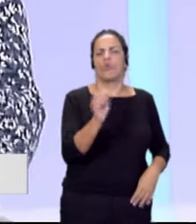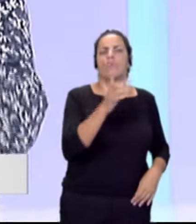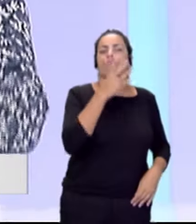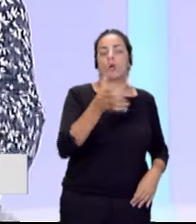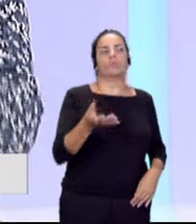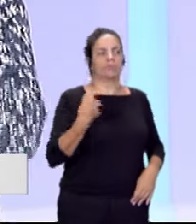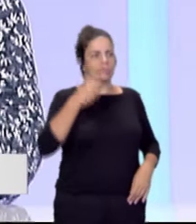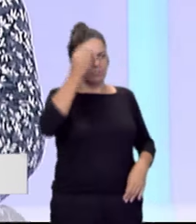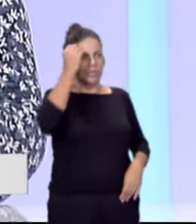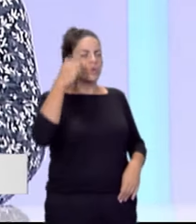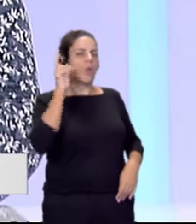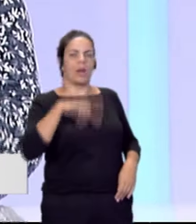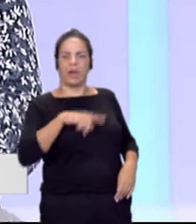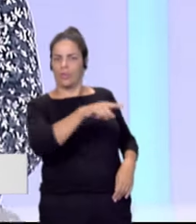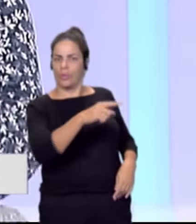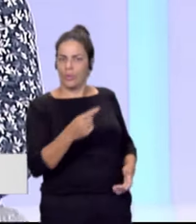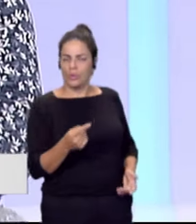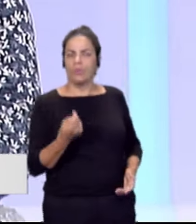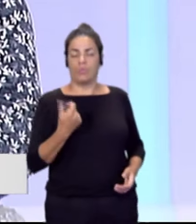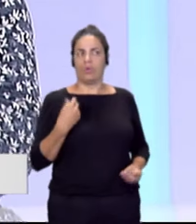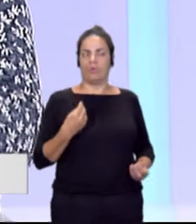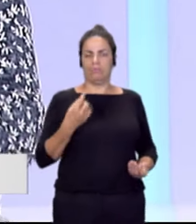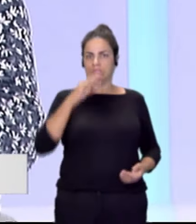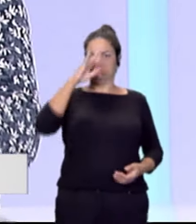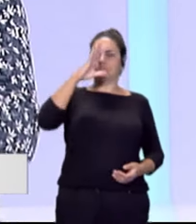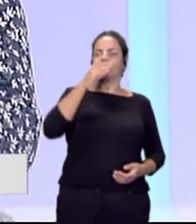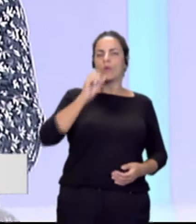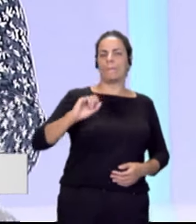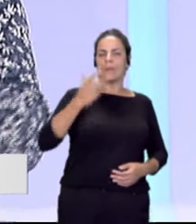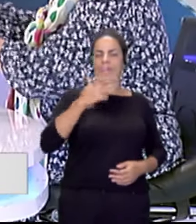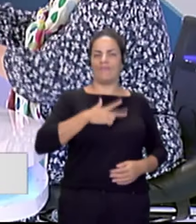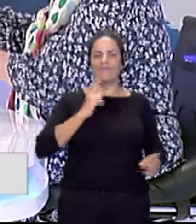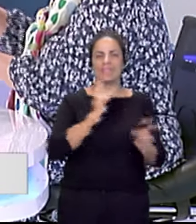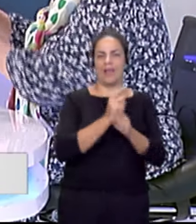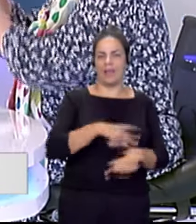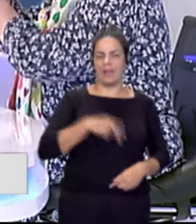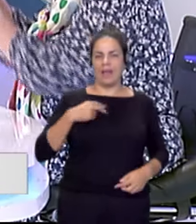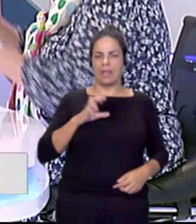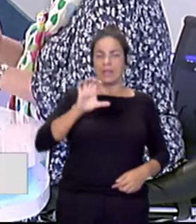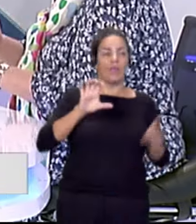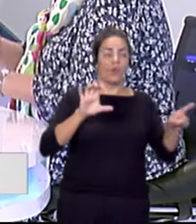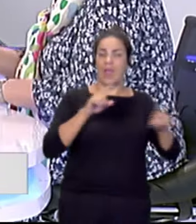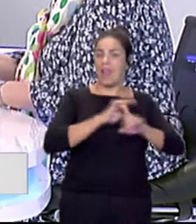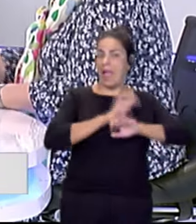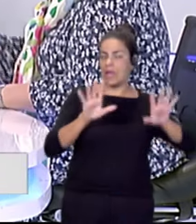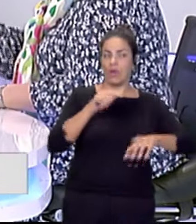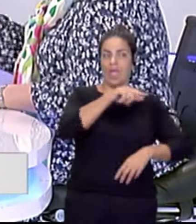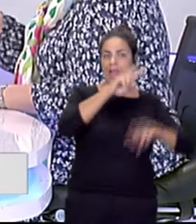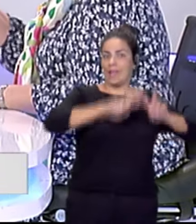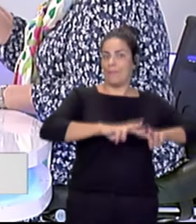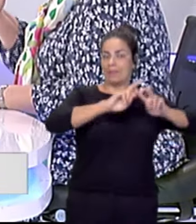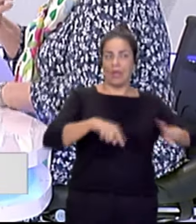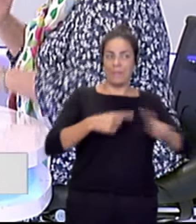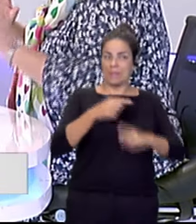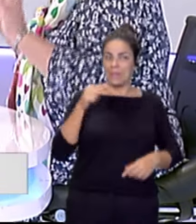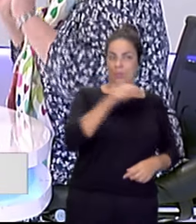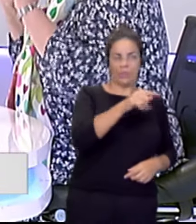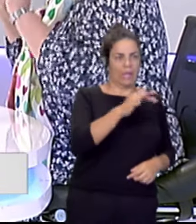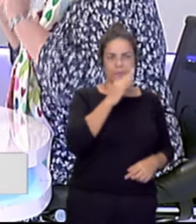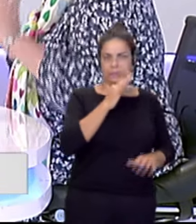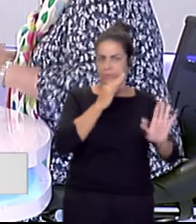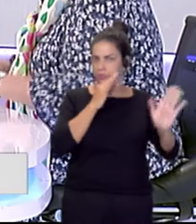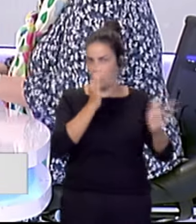fiscal general del Estado. Él aclaró, no está ni imputado ni investigado. Eso fue lo primero que dijo. Y que había decidido, espero